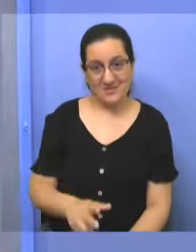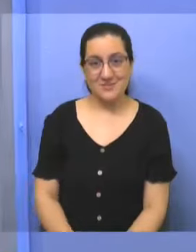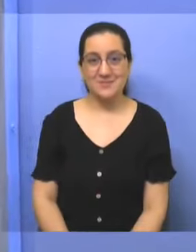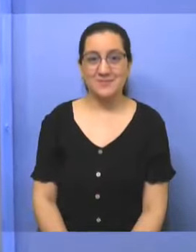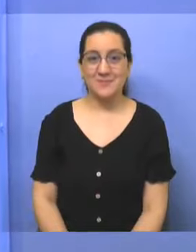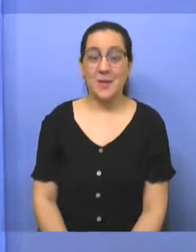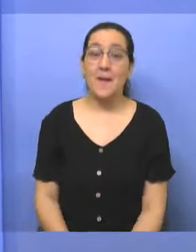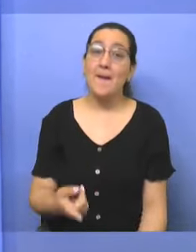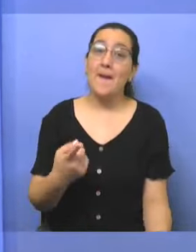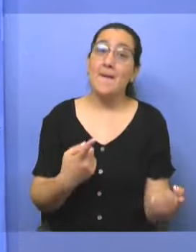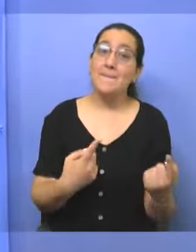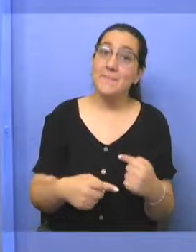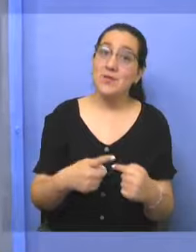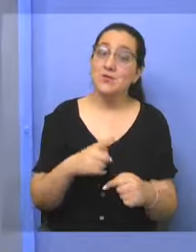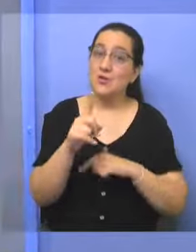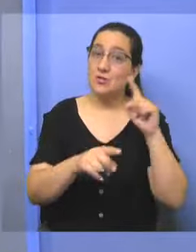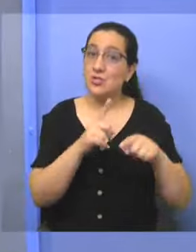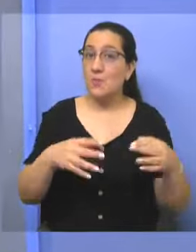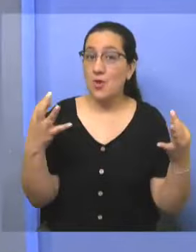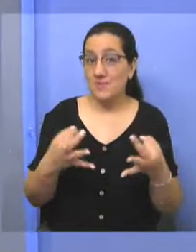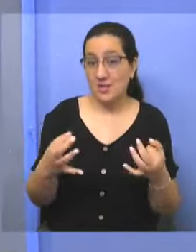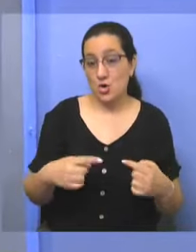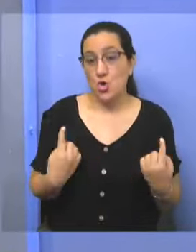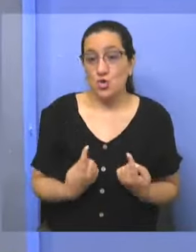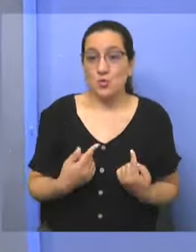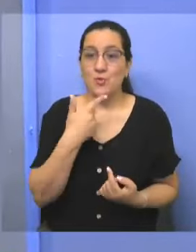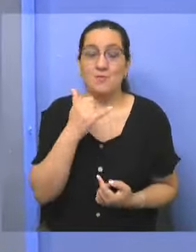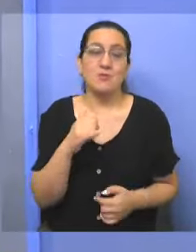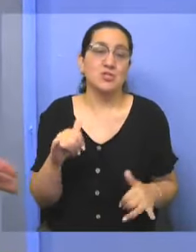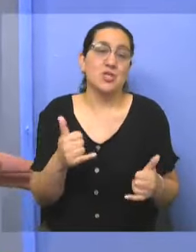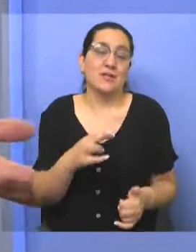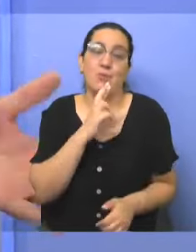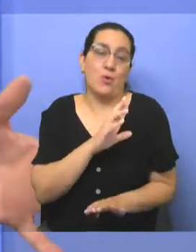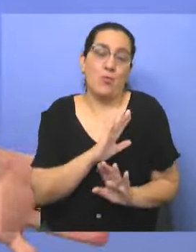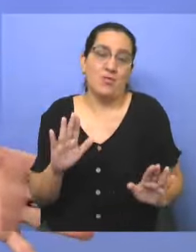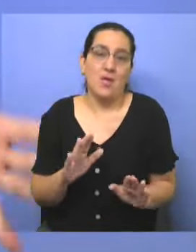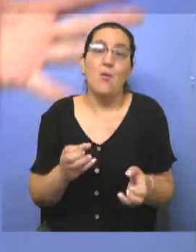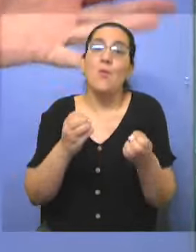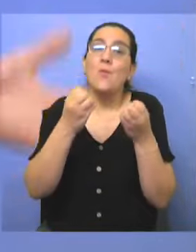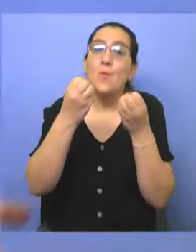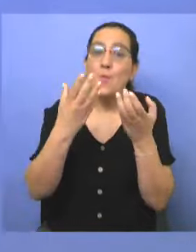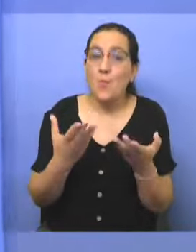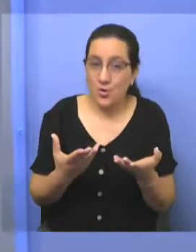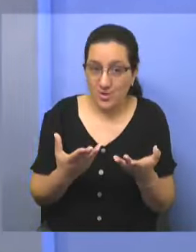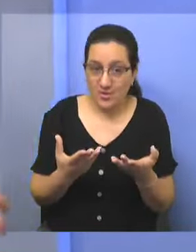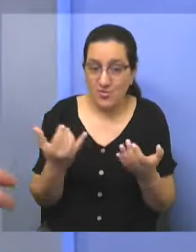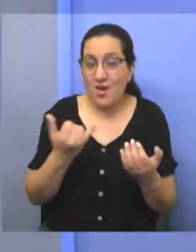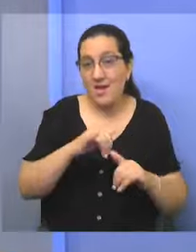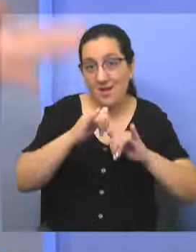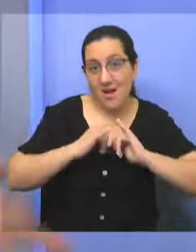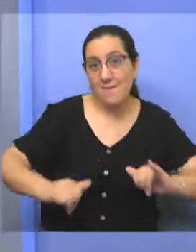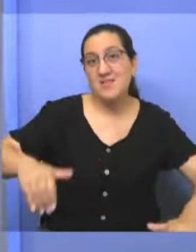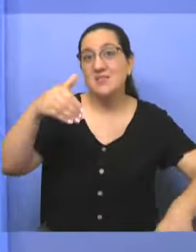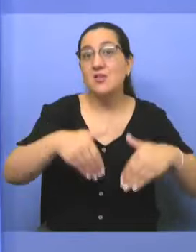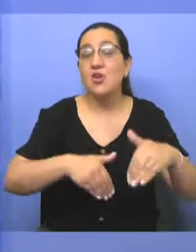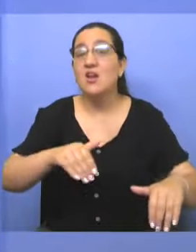091-899-213. Pero es una consigna muy especial. Nosotros, por ejemplo, ya la tenemos respondida, como que él dice. Porque cuando hay campañas electorales, ¿qué